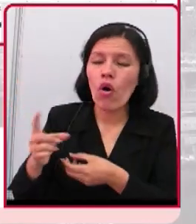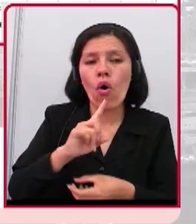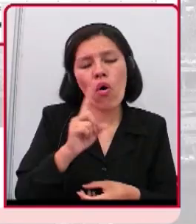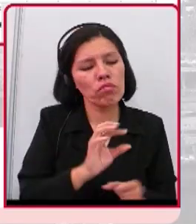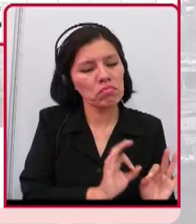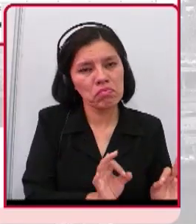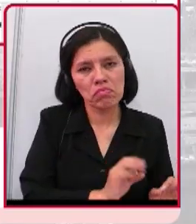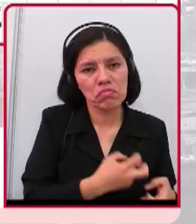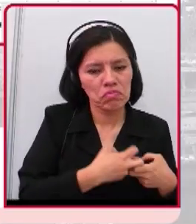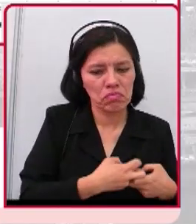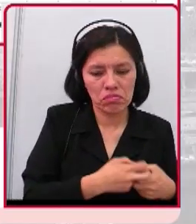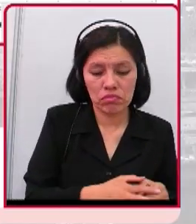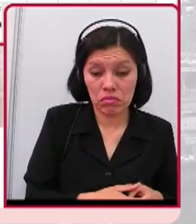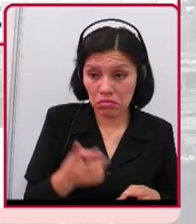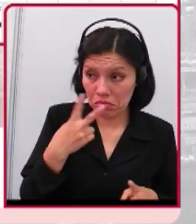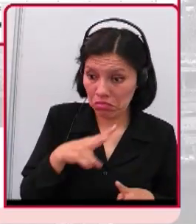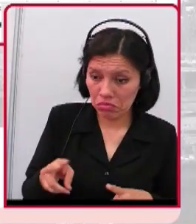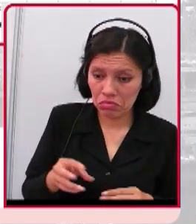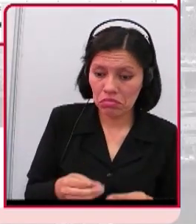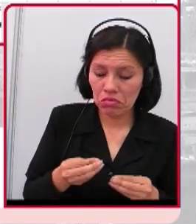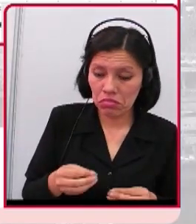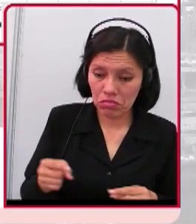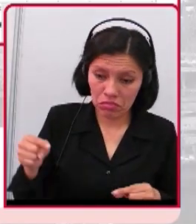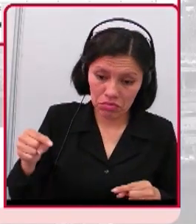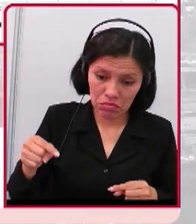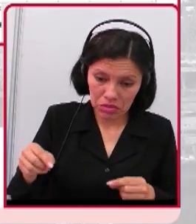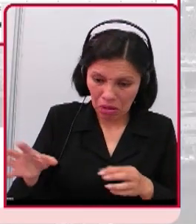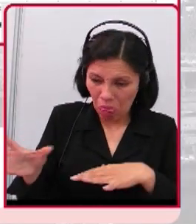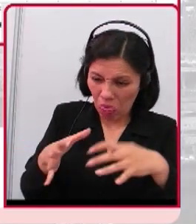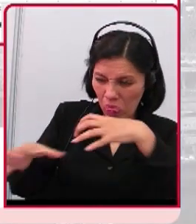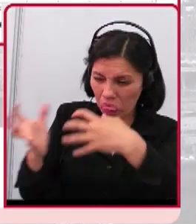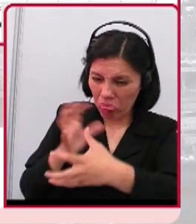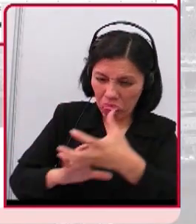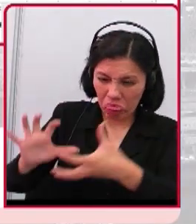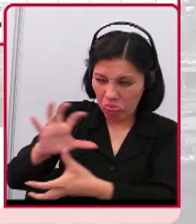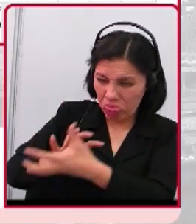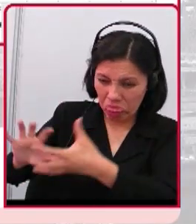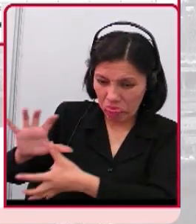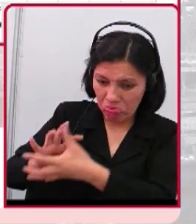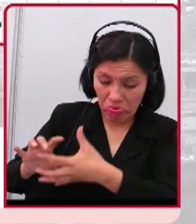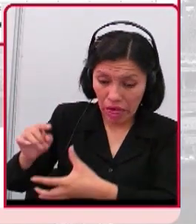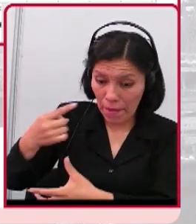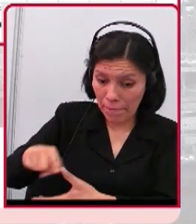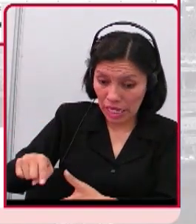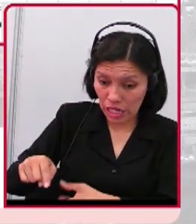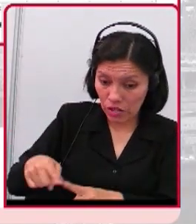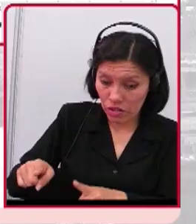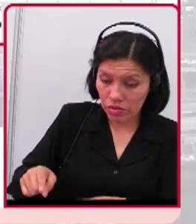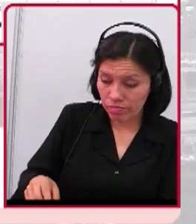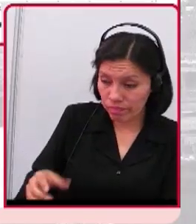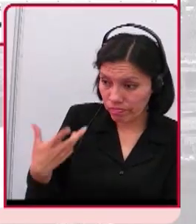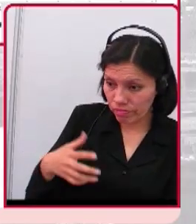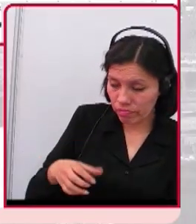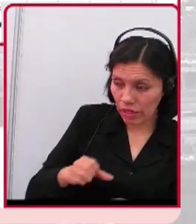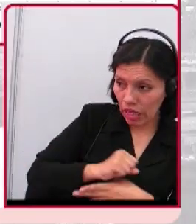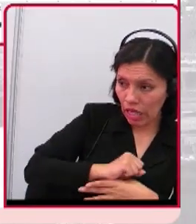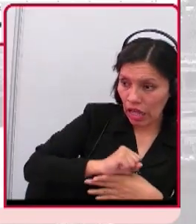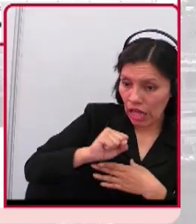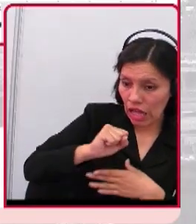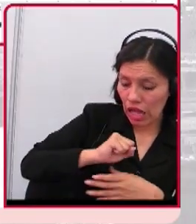el algoritmo logra separar, ¿no?, de manera eficiente los datos, agruparlos. Y en la parte derecha